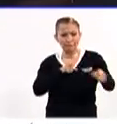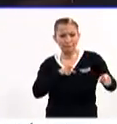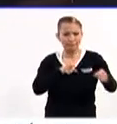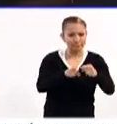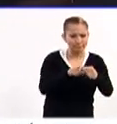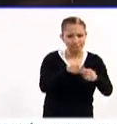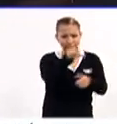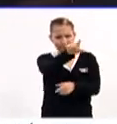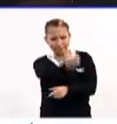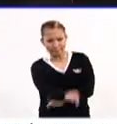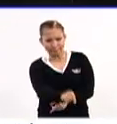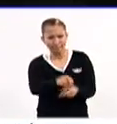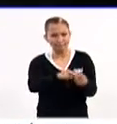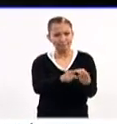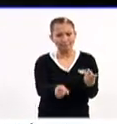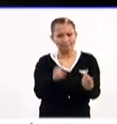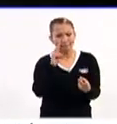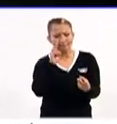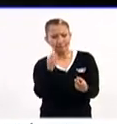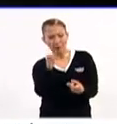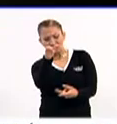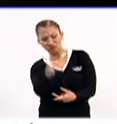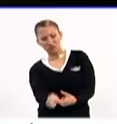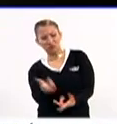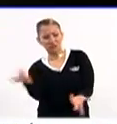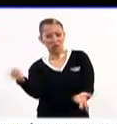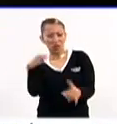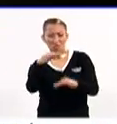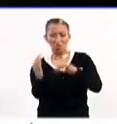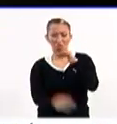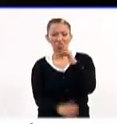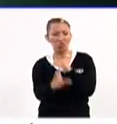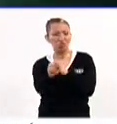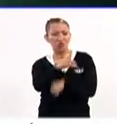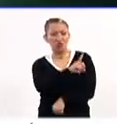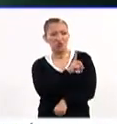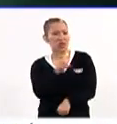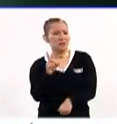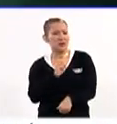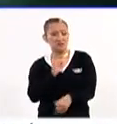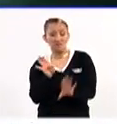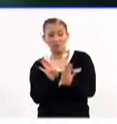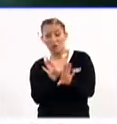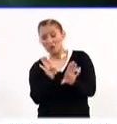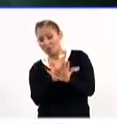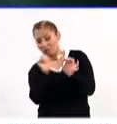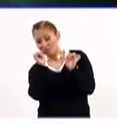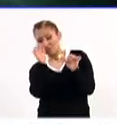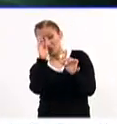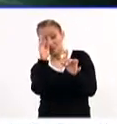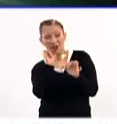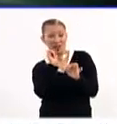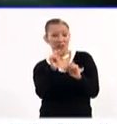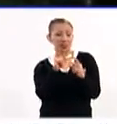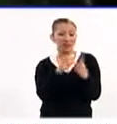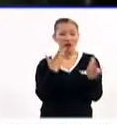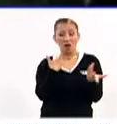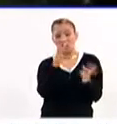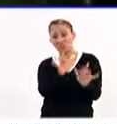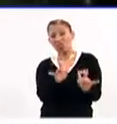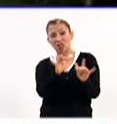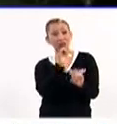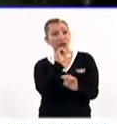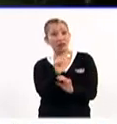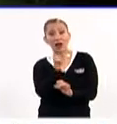insulta, la humilla, la define como algo abyecto que no merece el menor respeto, la menor